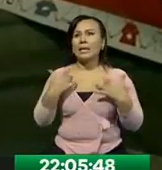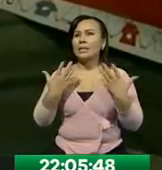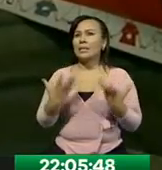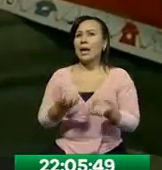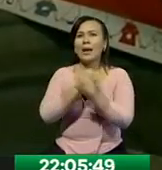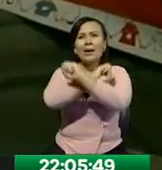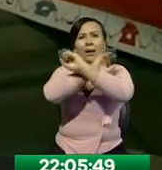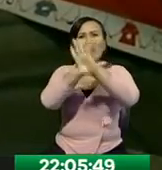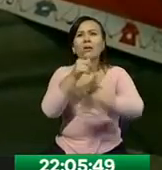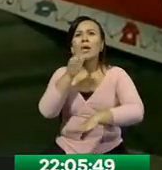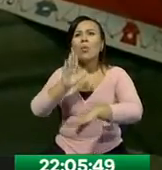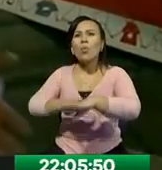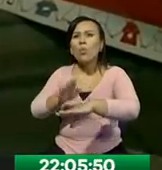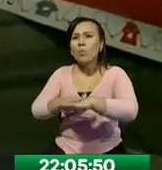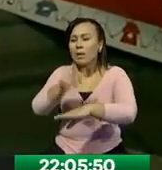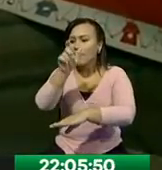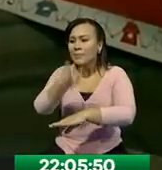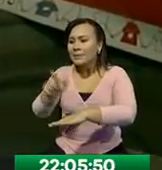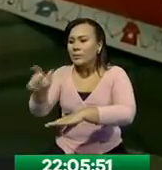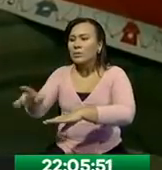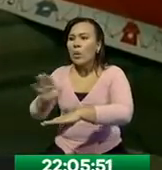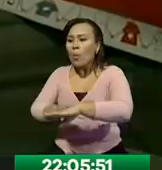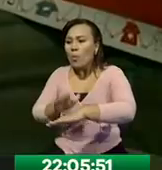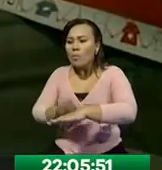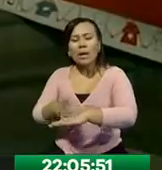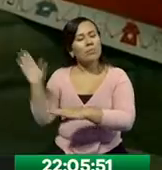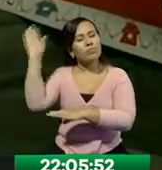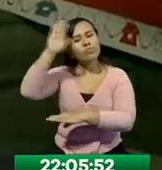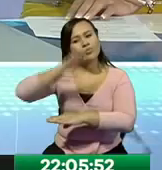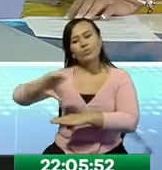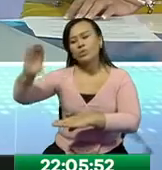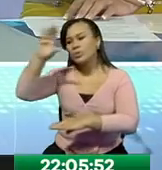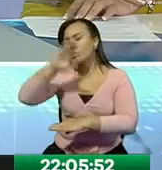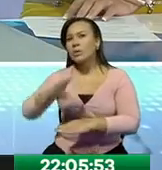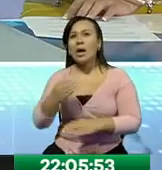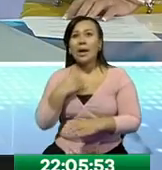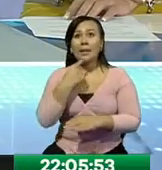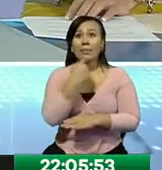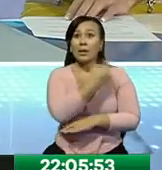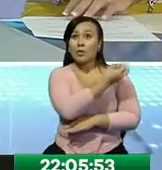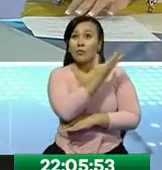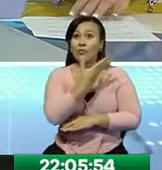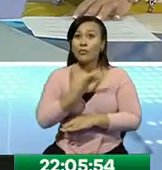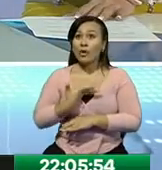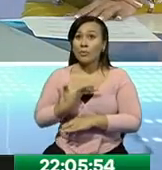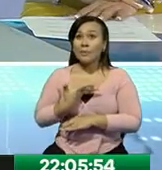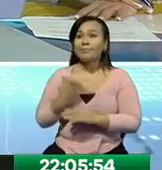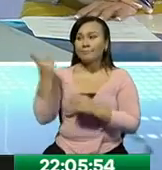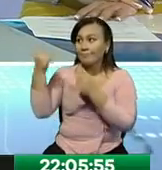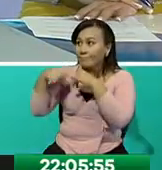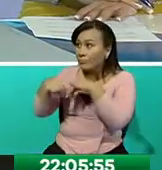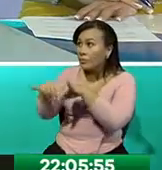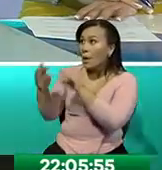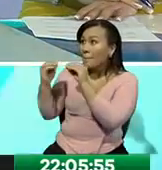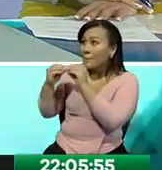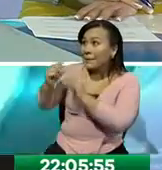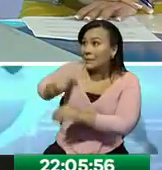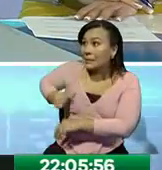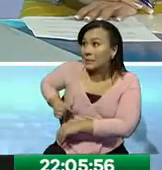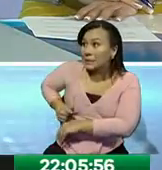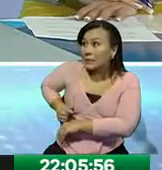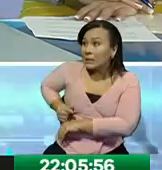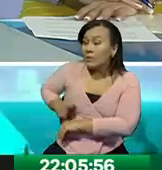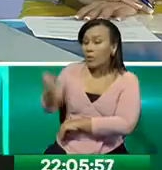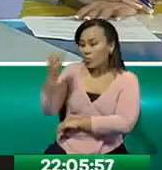responsabilidades en todos los niveles esta es la información que nosotros tenemos para ustedes continuas con estudios con más